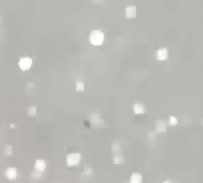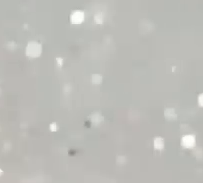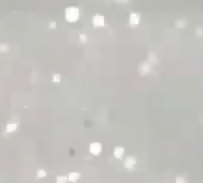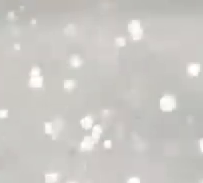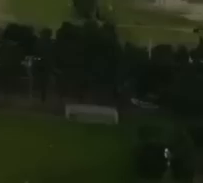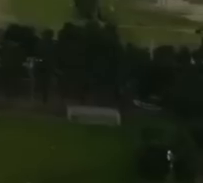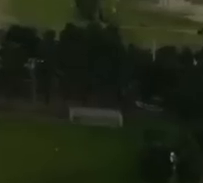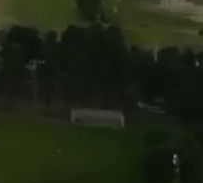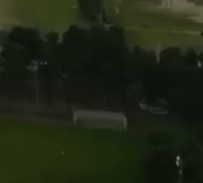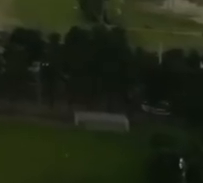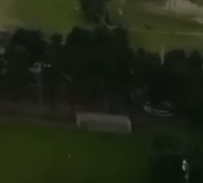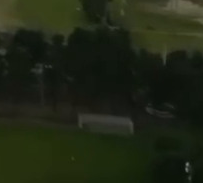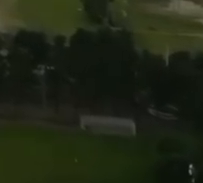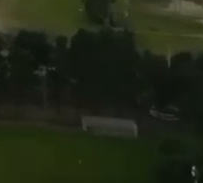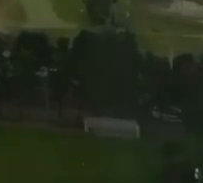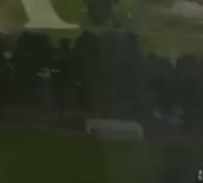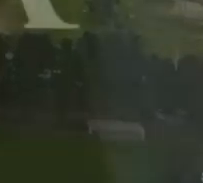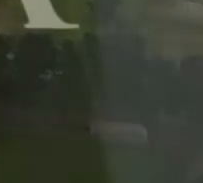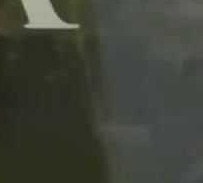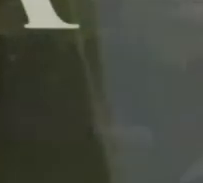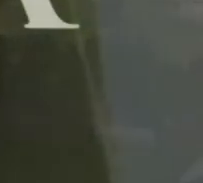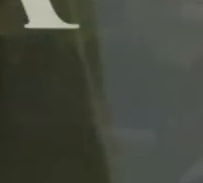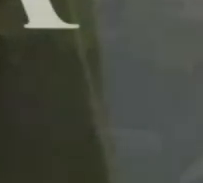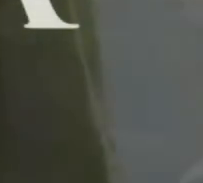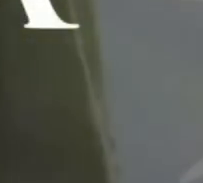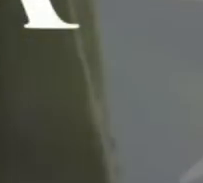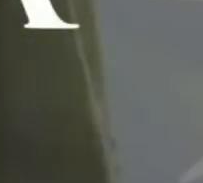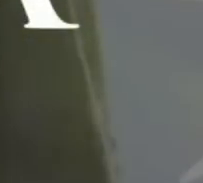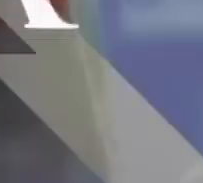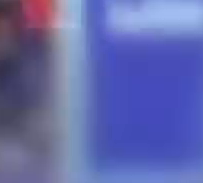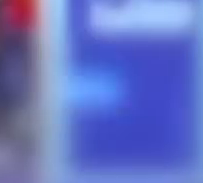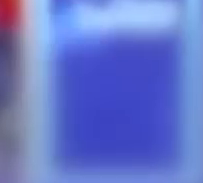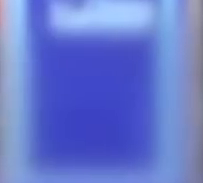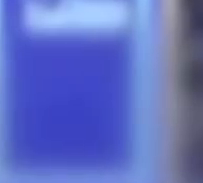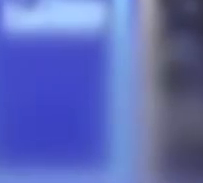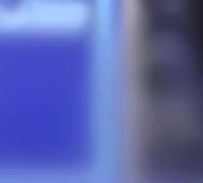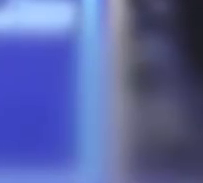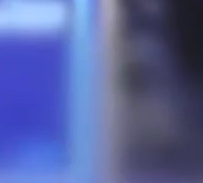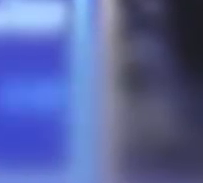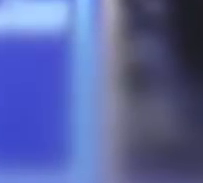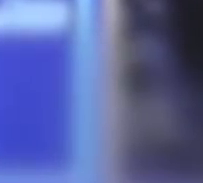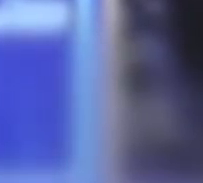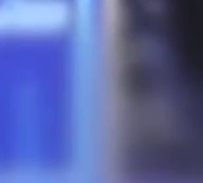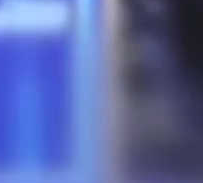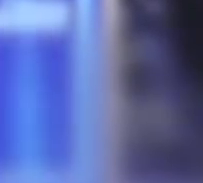infalible. Una transmisión de nuestro servicio de Santa Cena en vivo.